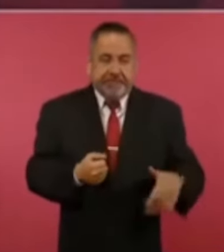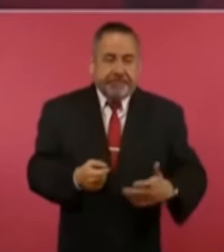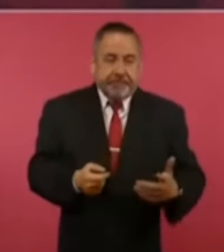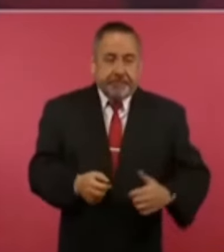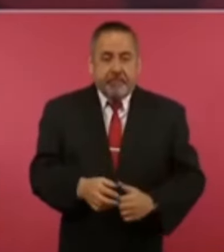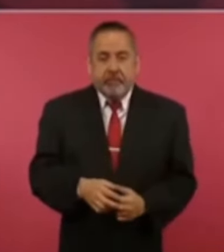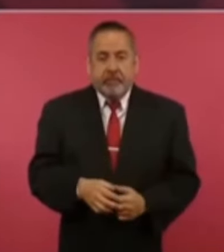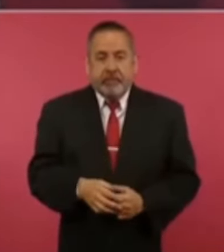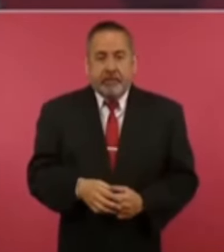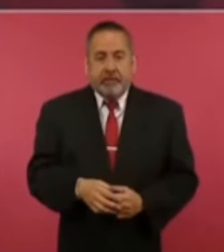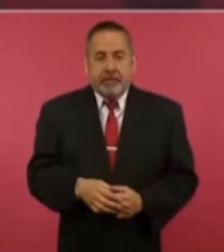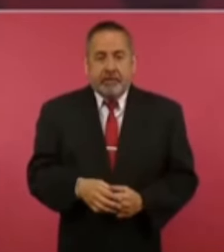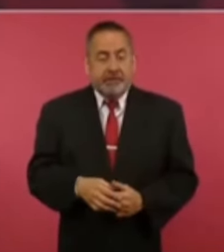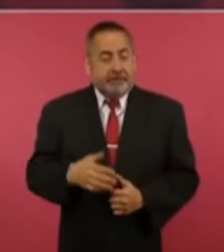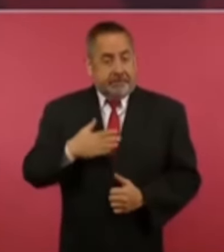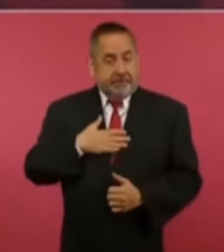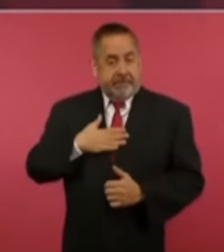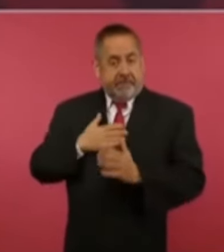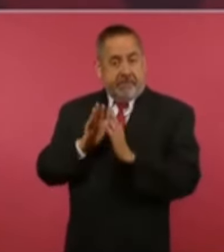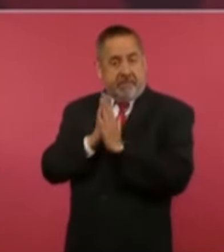Eso es, en mi libro,